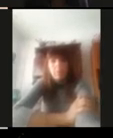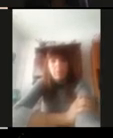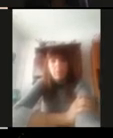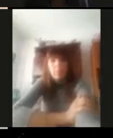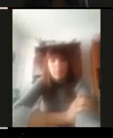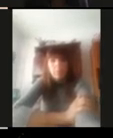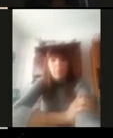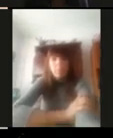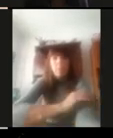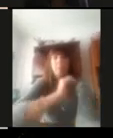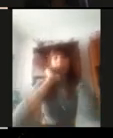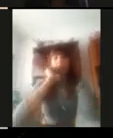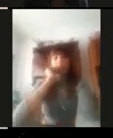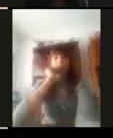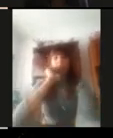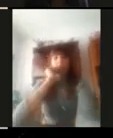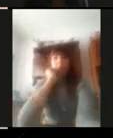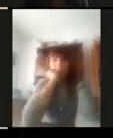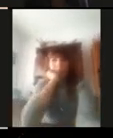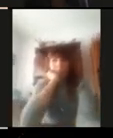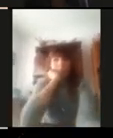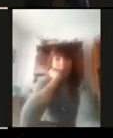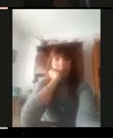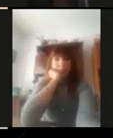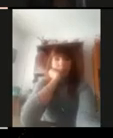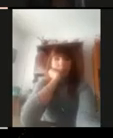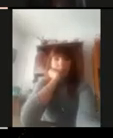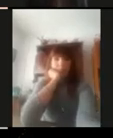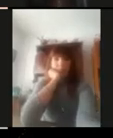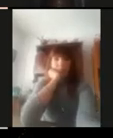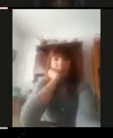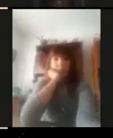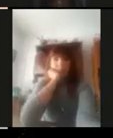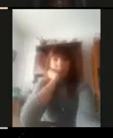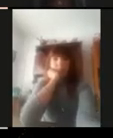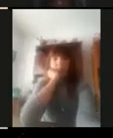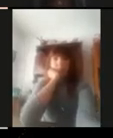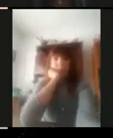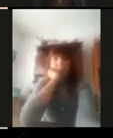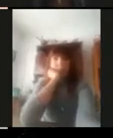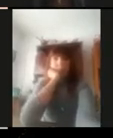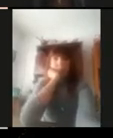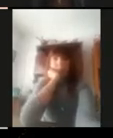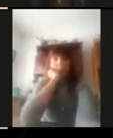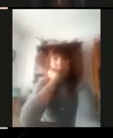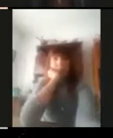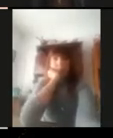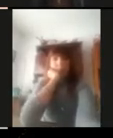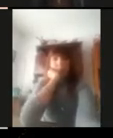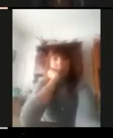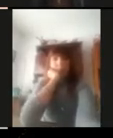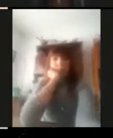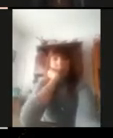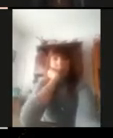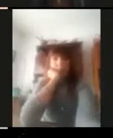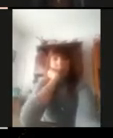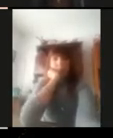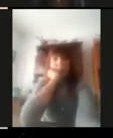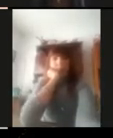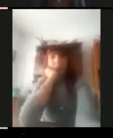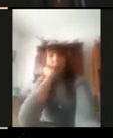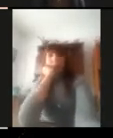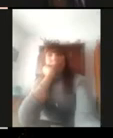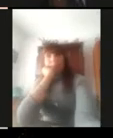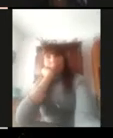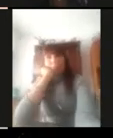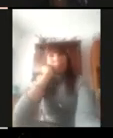se anota el tiempo antes se nota en febrero tenía 15 años se inscribe para cursar medicina